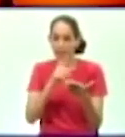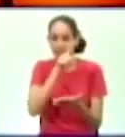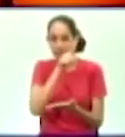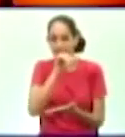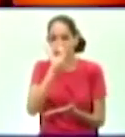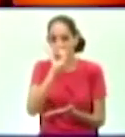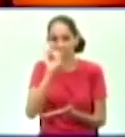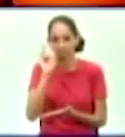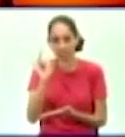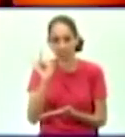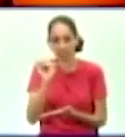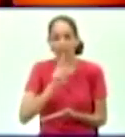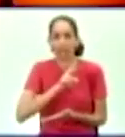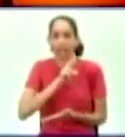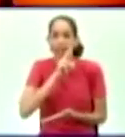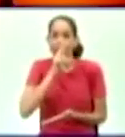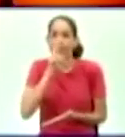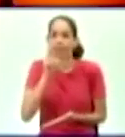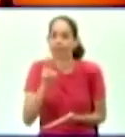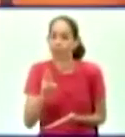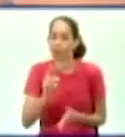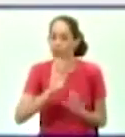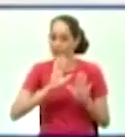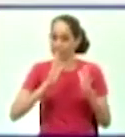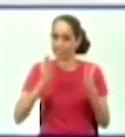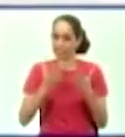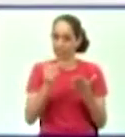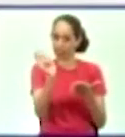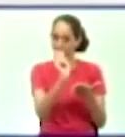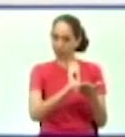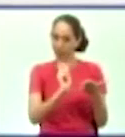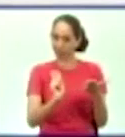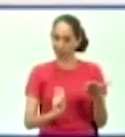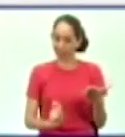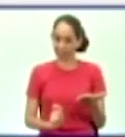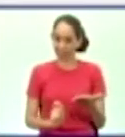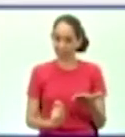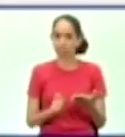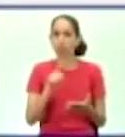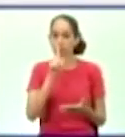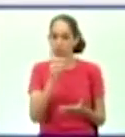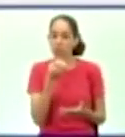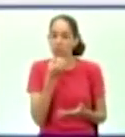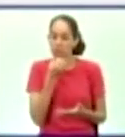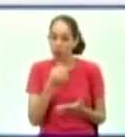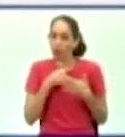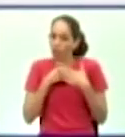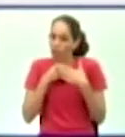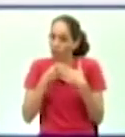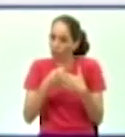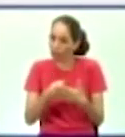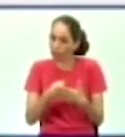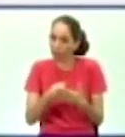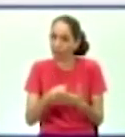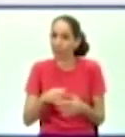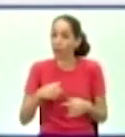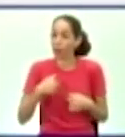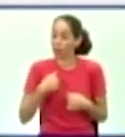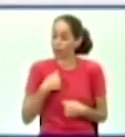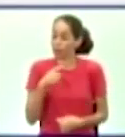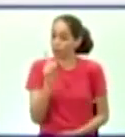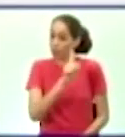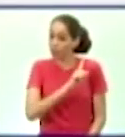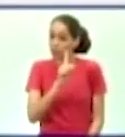tienes toda la respuesta escrita literalmente. Te puedes ir guiando, pero no